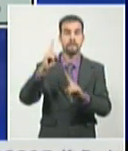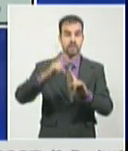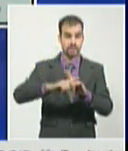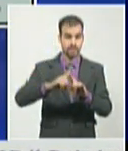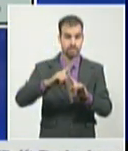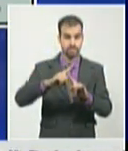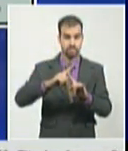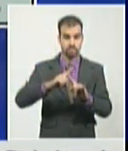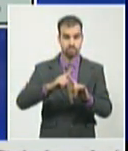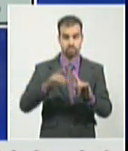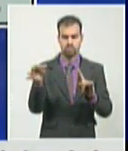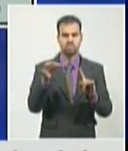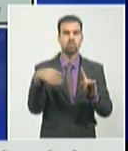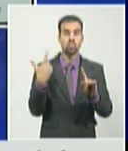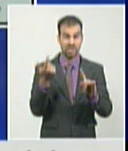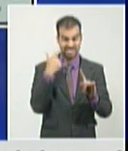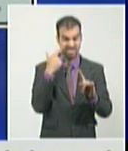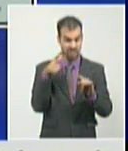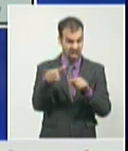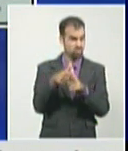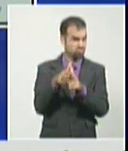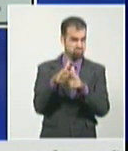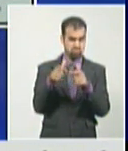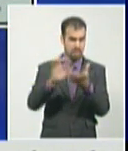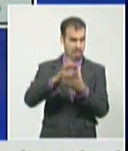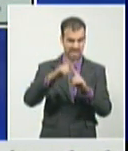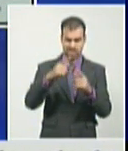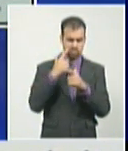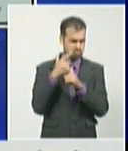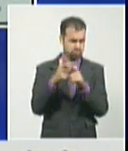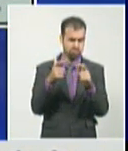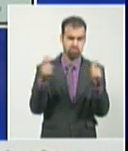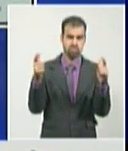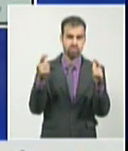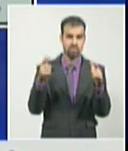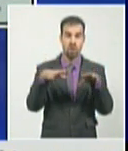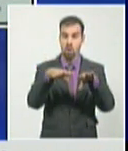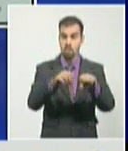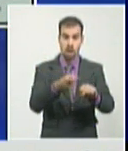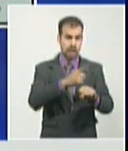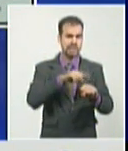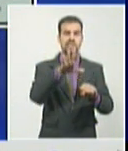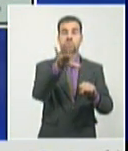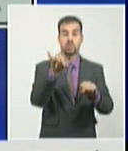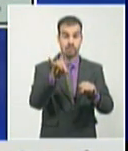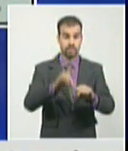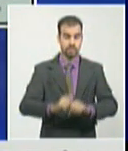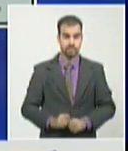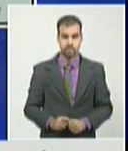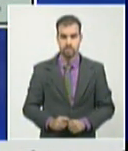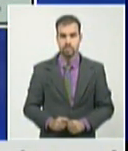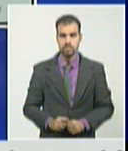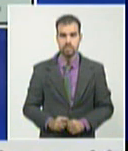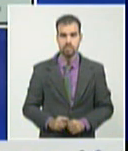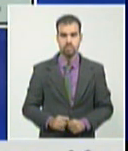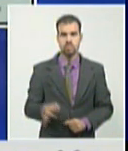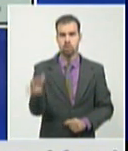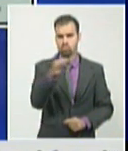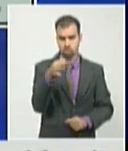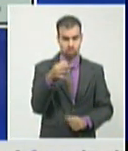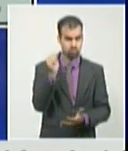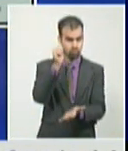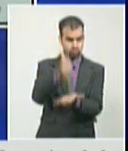un incremento del número de casos diagnóstico de 59 casos del propio municipio de matanzas